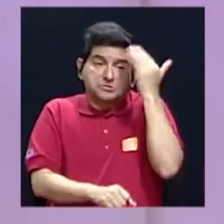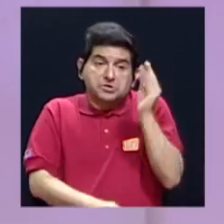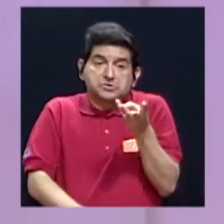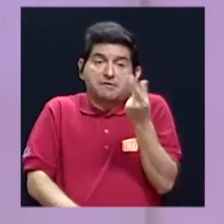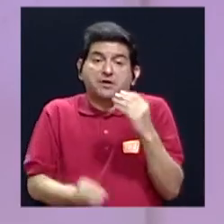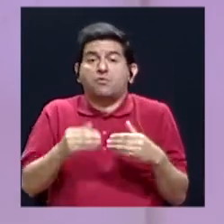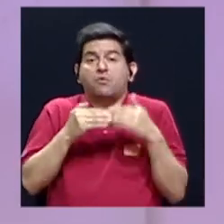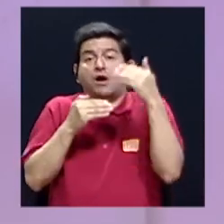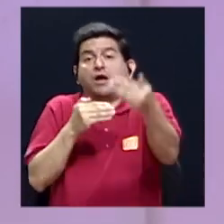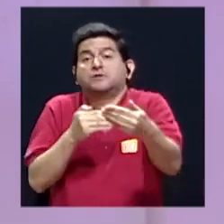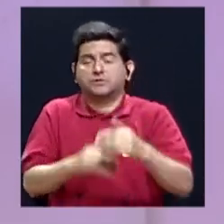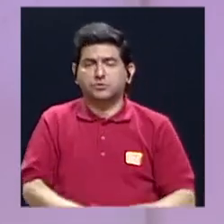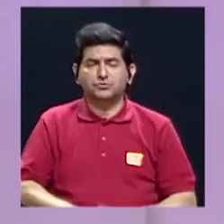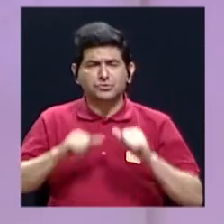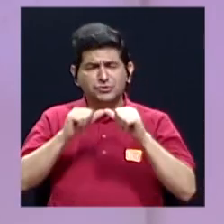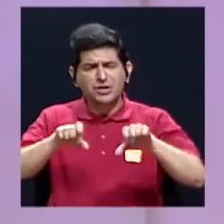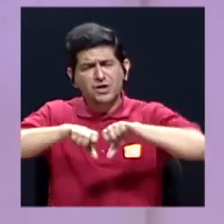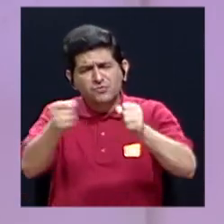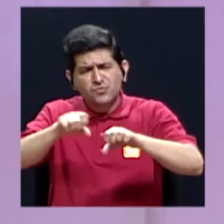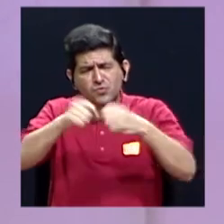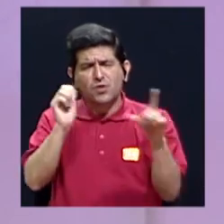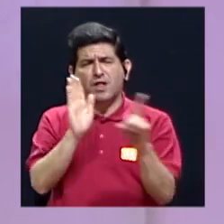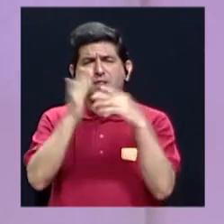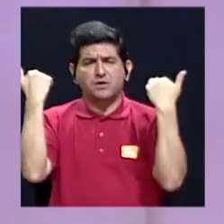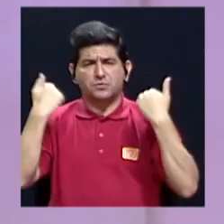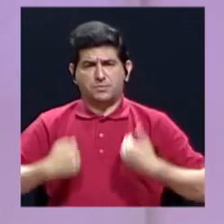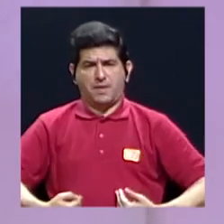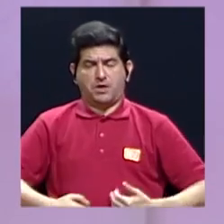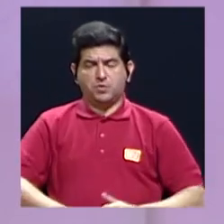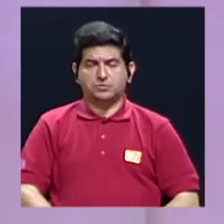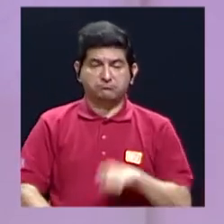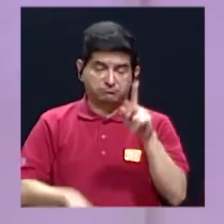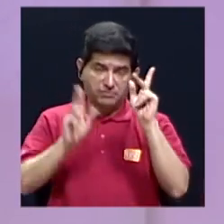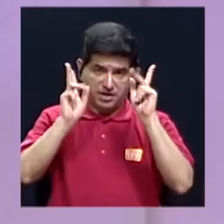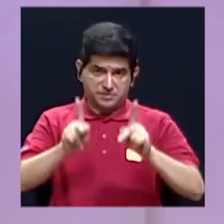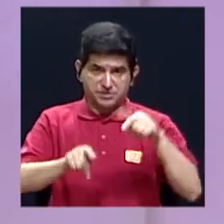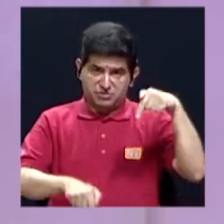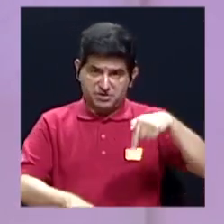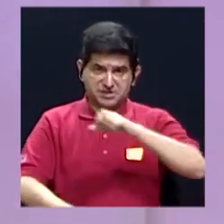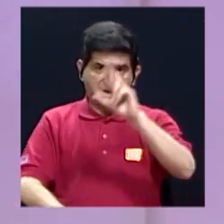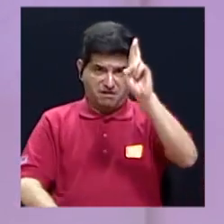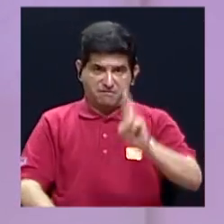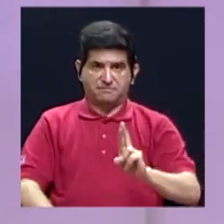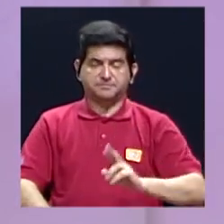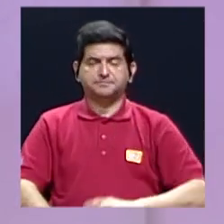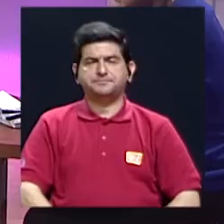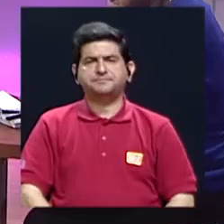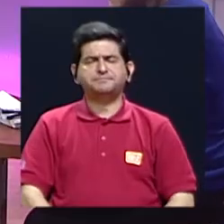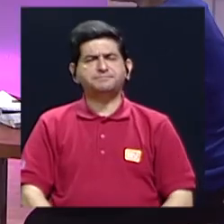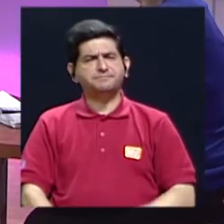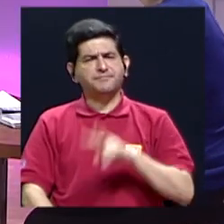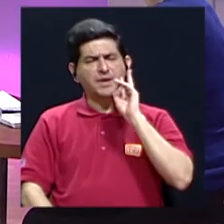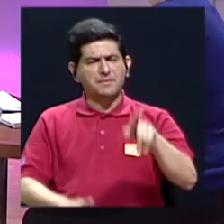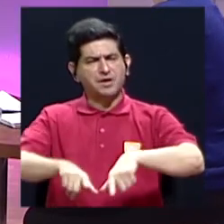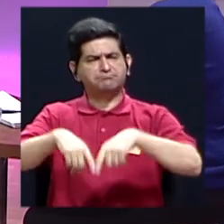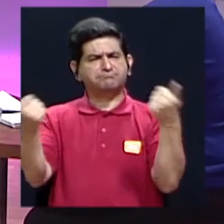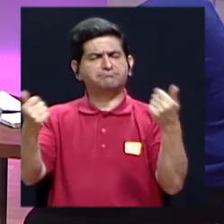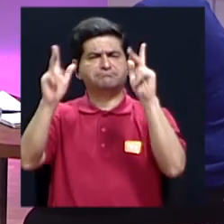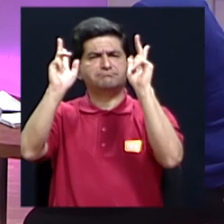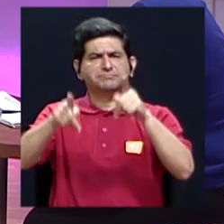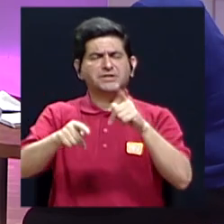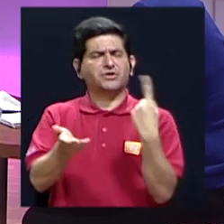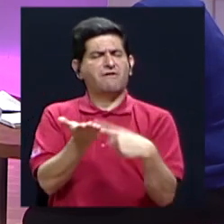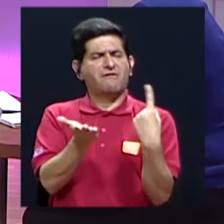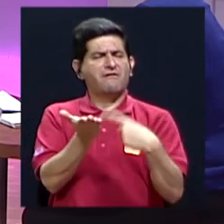más podríamos tener, de que se sigue violentando el derecho humano de estas personas aquí en Costa Rica. Hemos visto en prensa cómo algunas